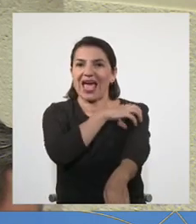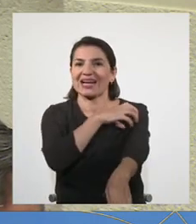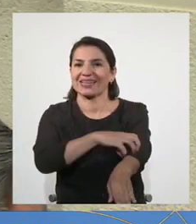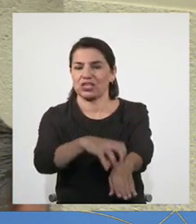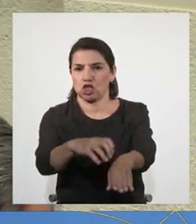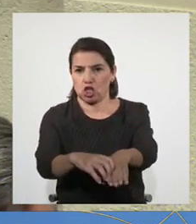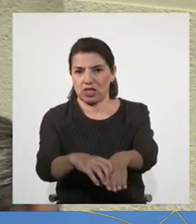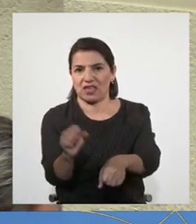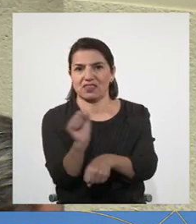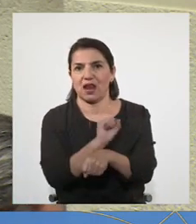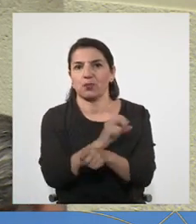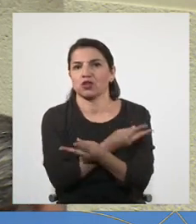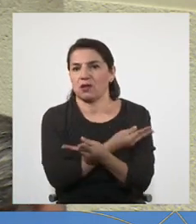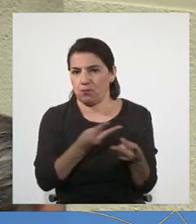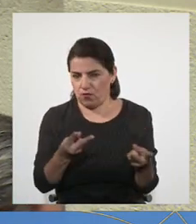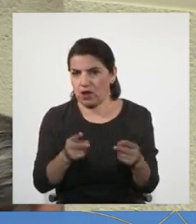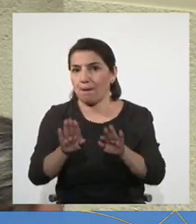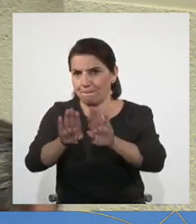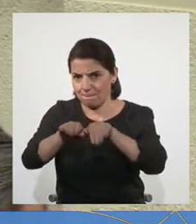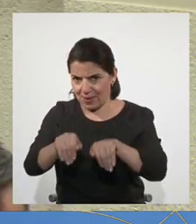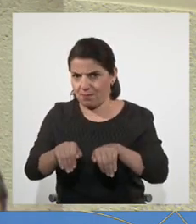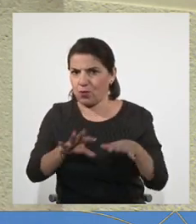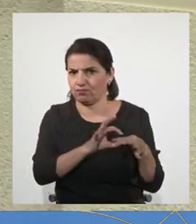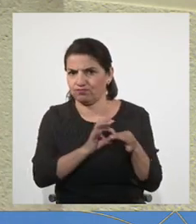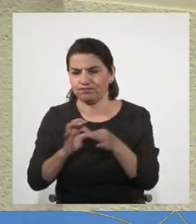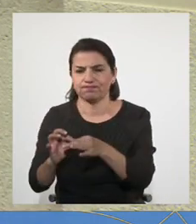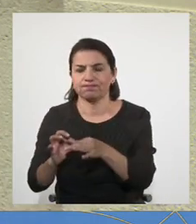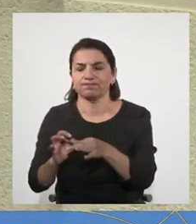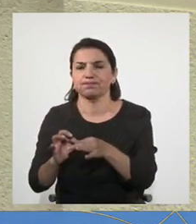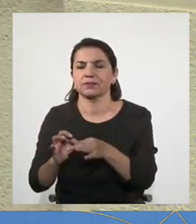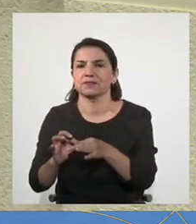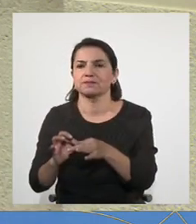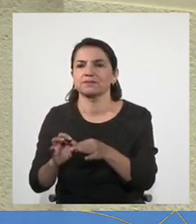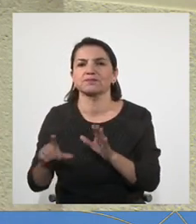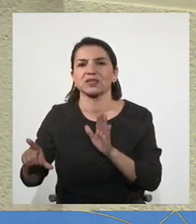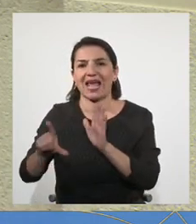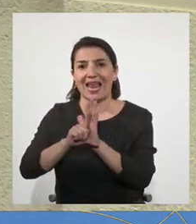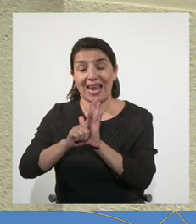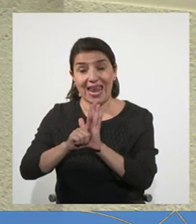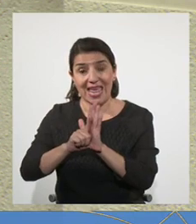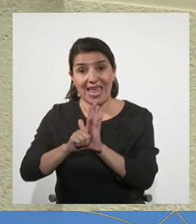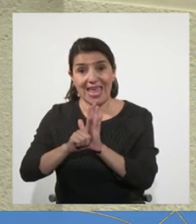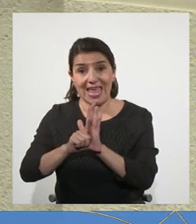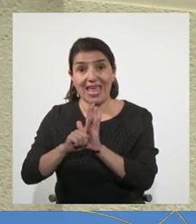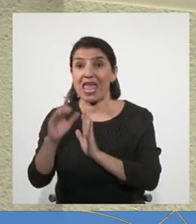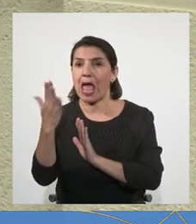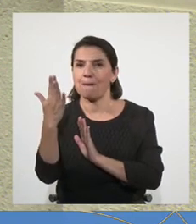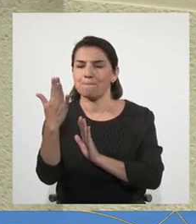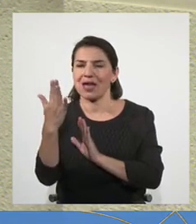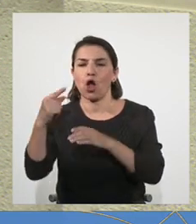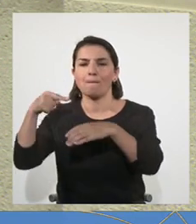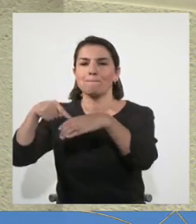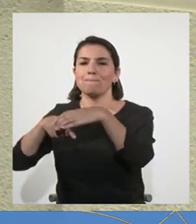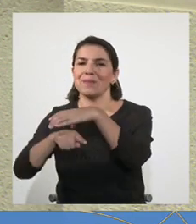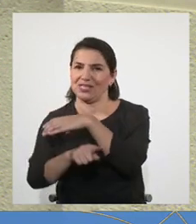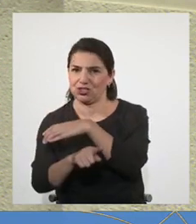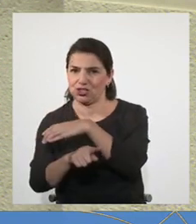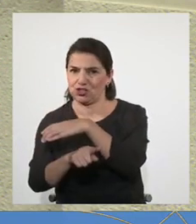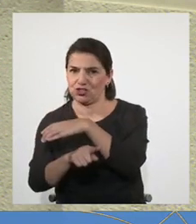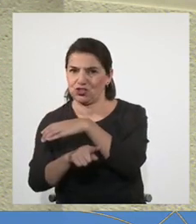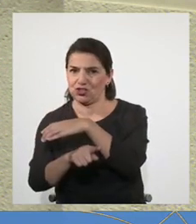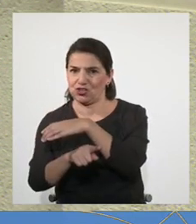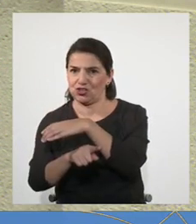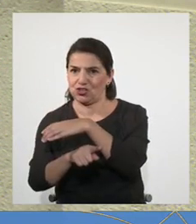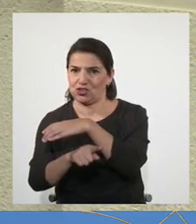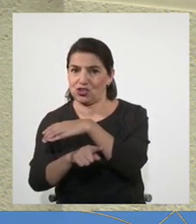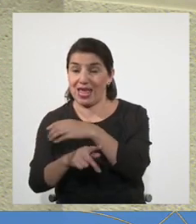segundo, que está relacionado colateralmente con este tema, dice relación con la ley de efecto espejo del metro, vale decir, que por cada